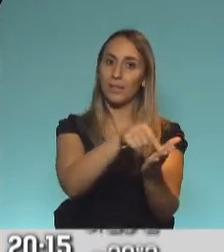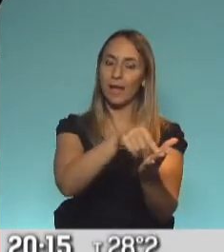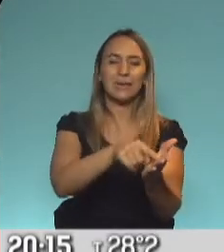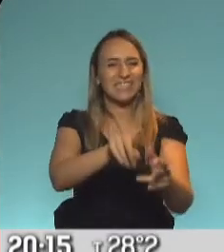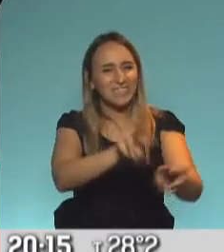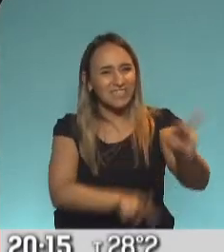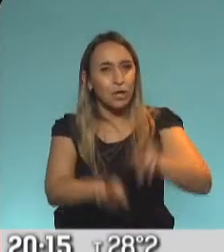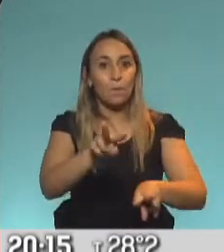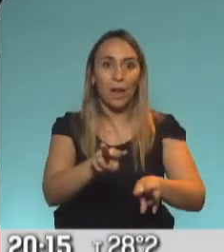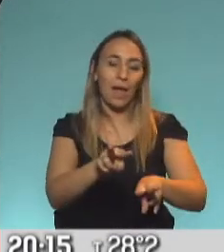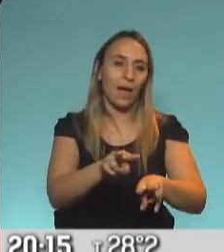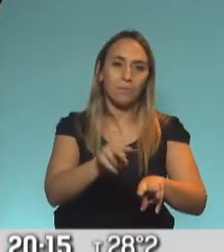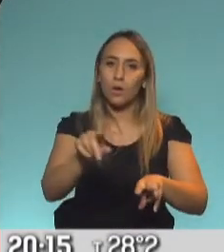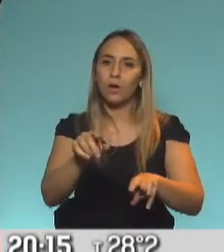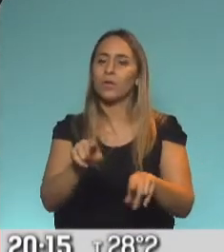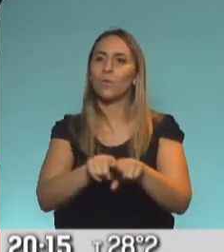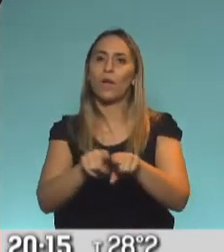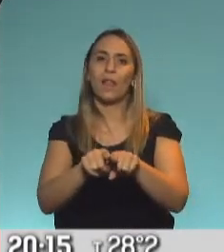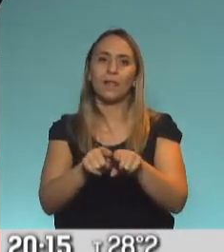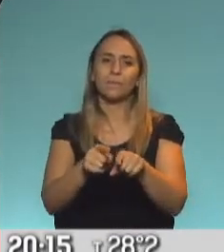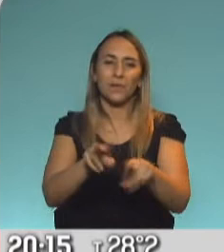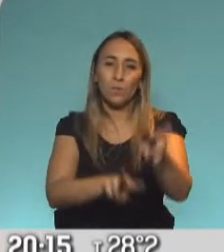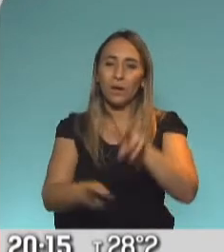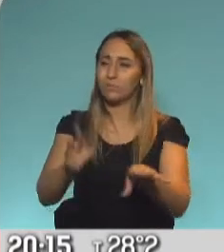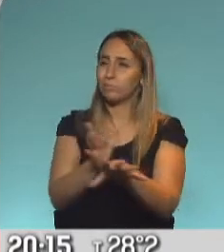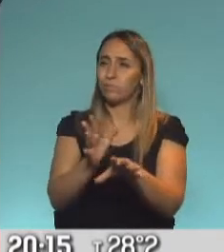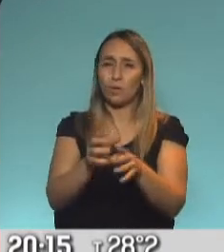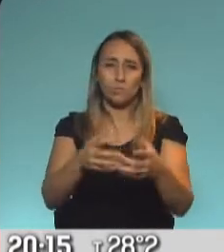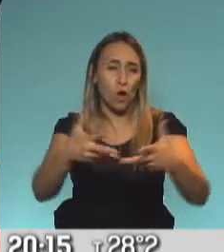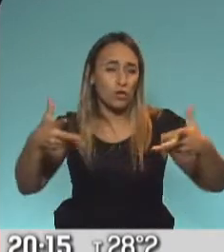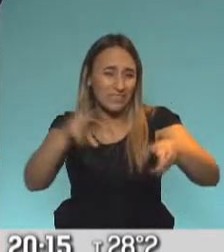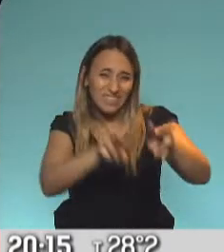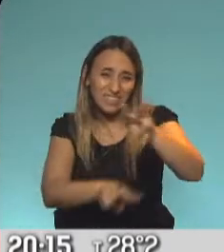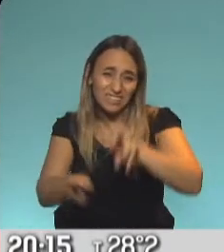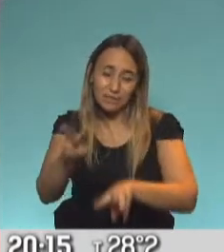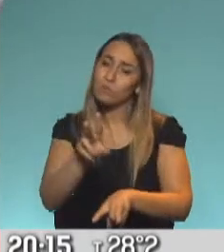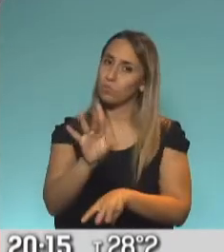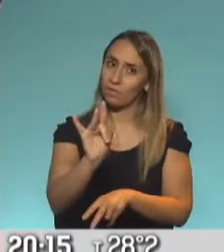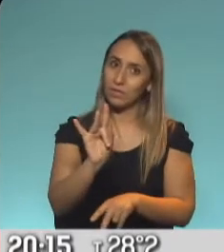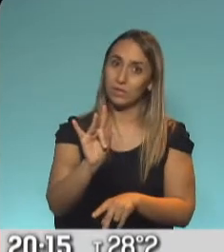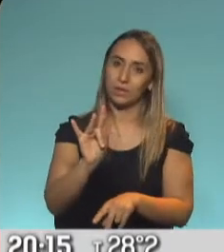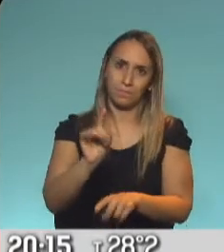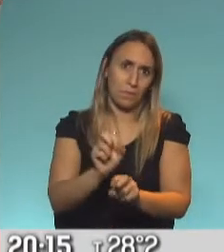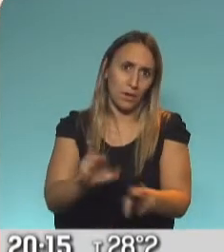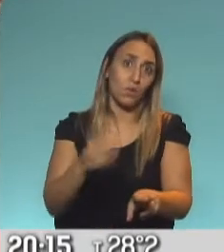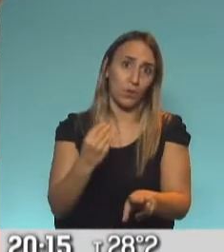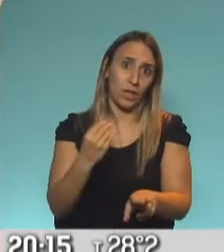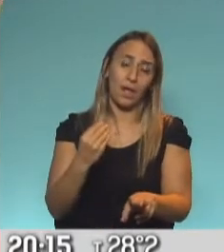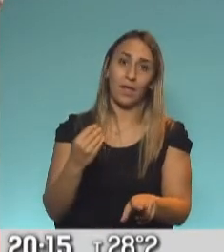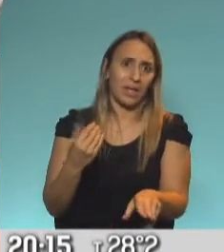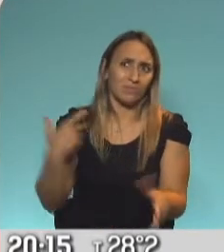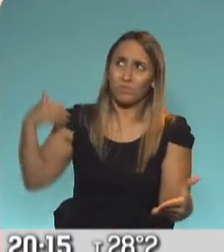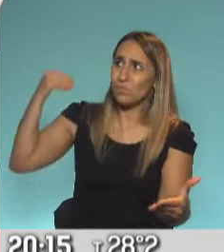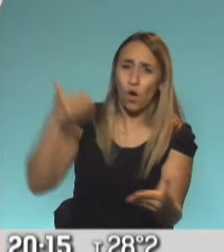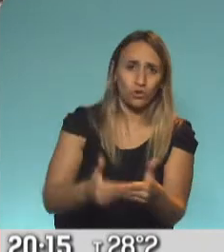de reconstruir. Es buscar una aguja en un pajar y sobre todo tanto tiempo después. Pero hay una duda respecto de cómo